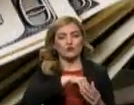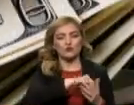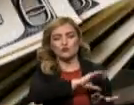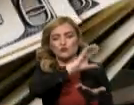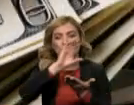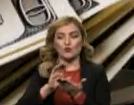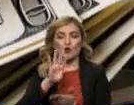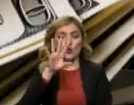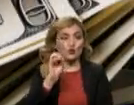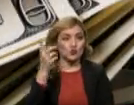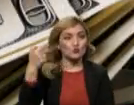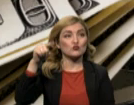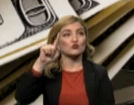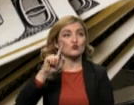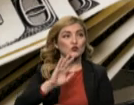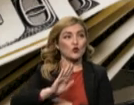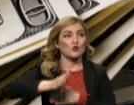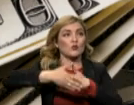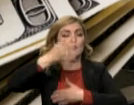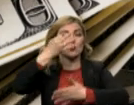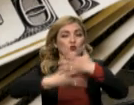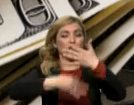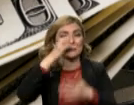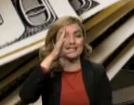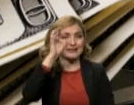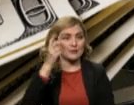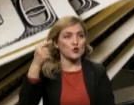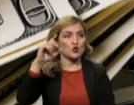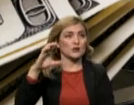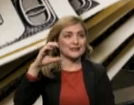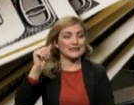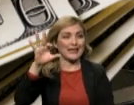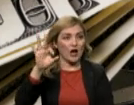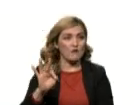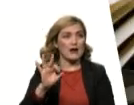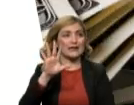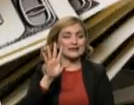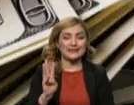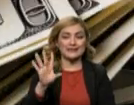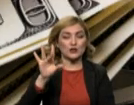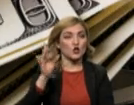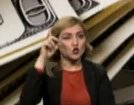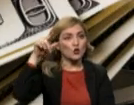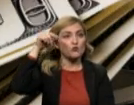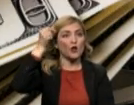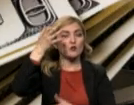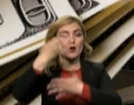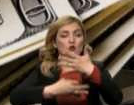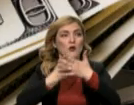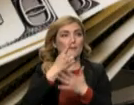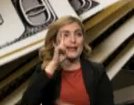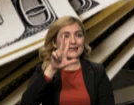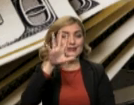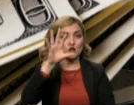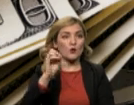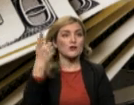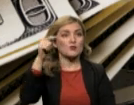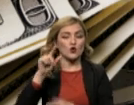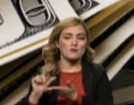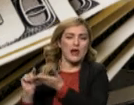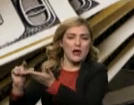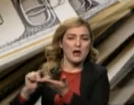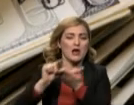400 millones de este bono sumarán 70 millones de la CAF y 68 del Estado para entregar más de 1.350 millones en